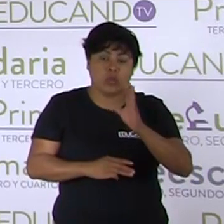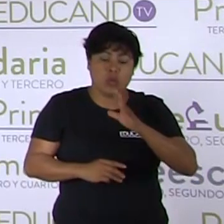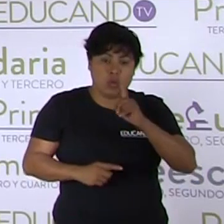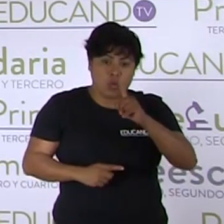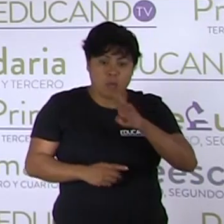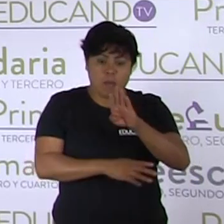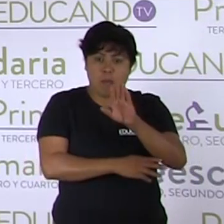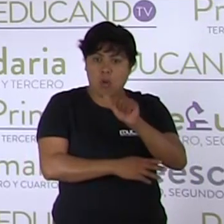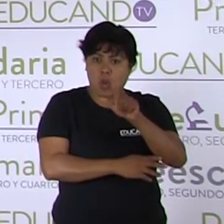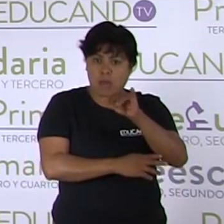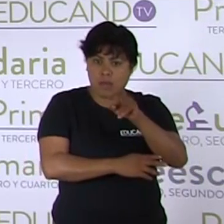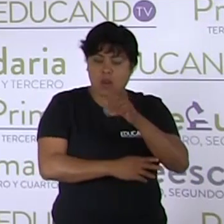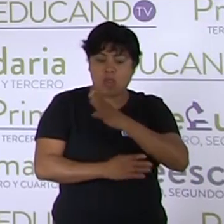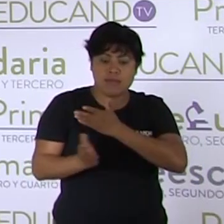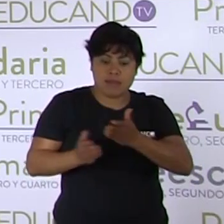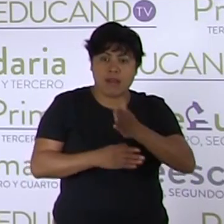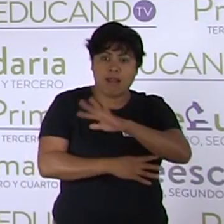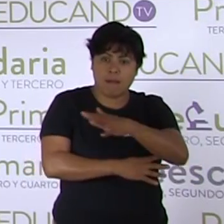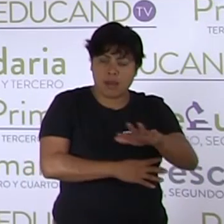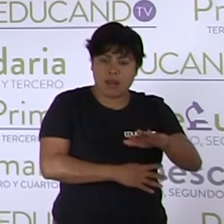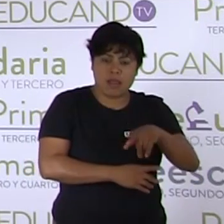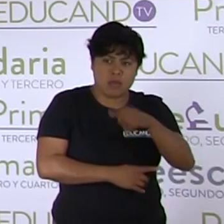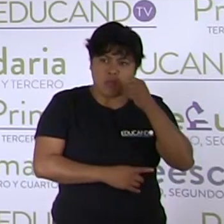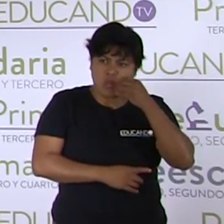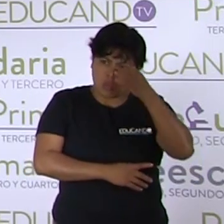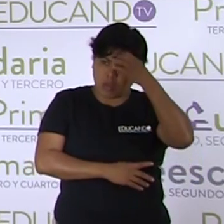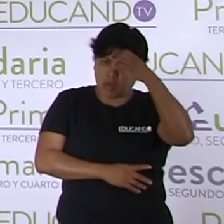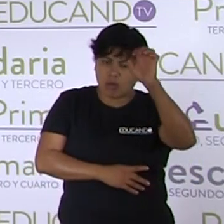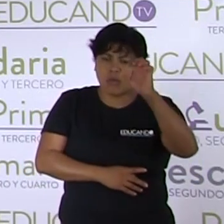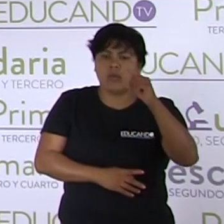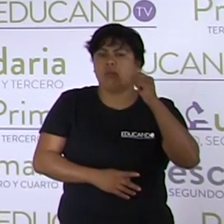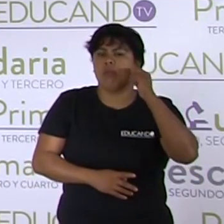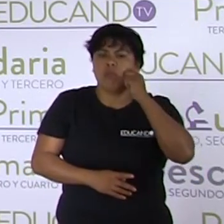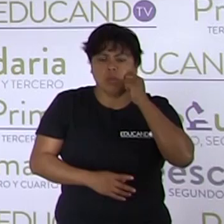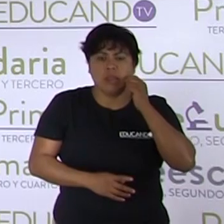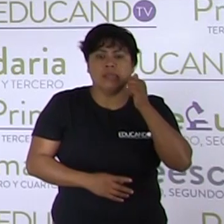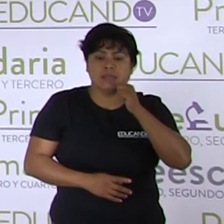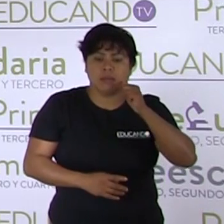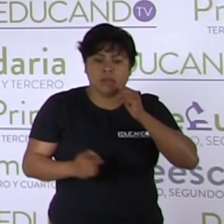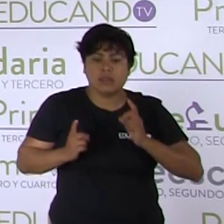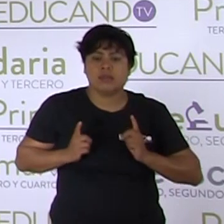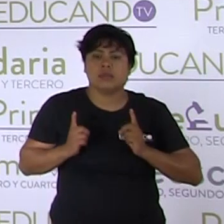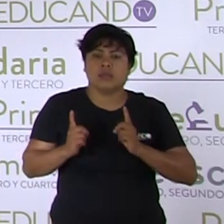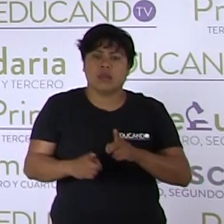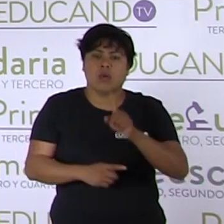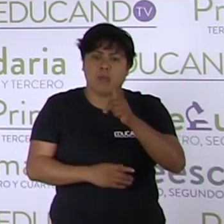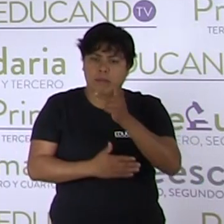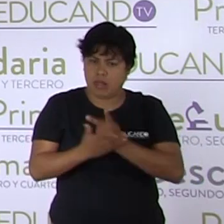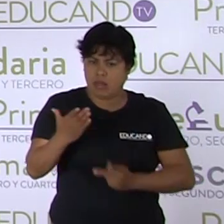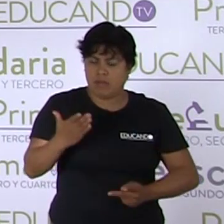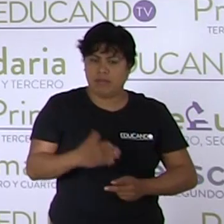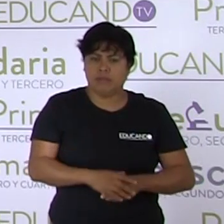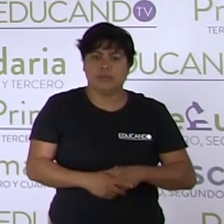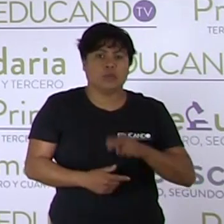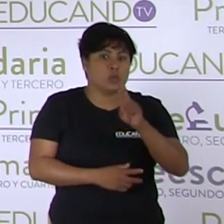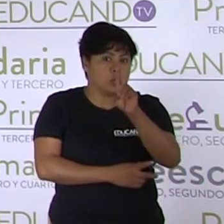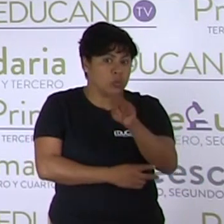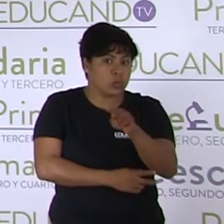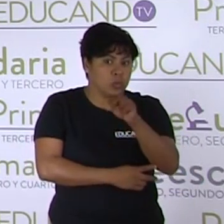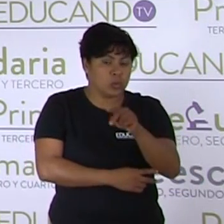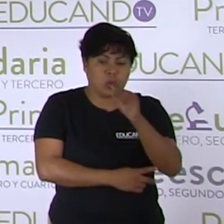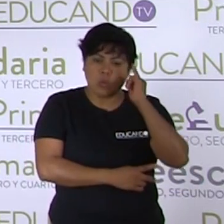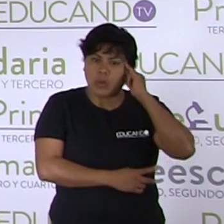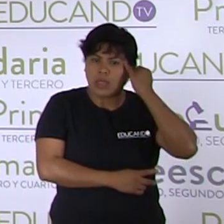mar, aunque éste sea ajeno, siempre se trata de un blanco, nunca de un